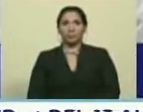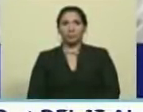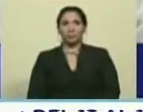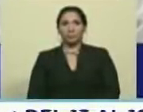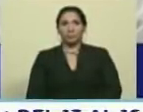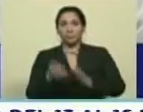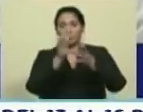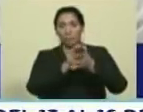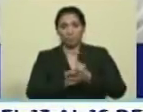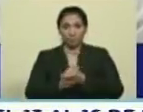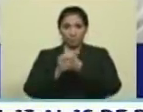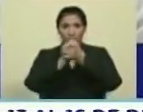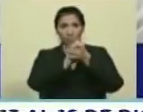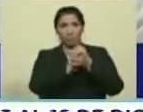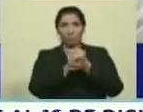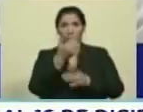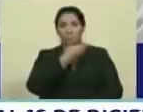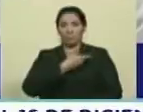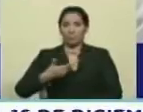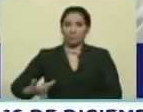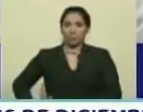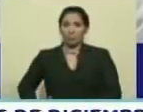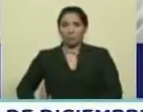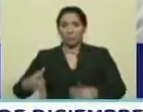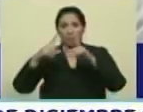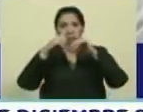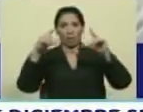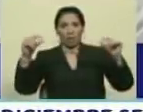compañero presidente de Nicaragua, Bolivia,